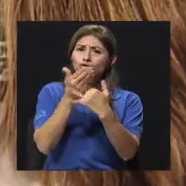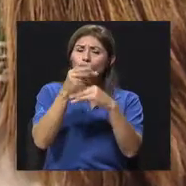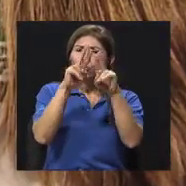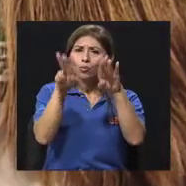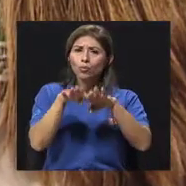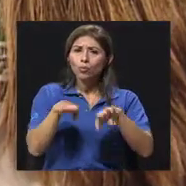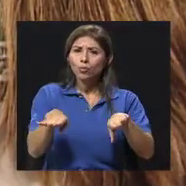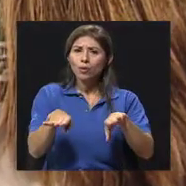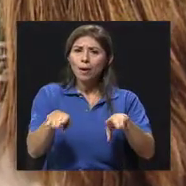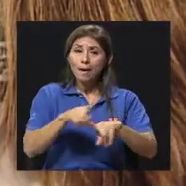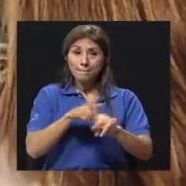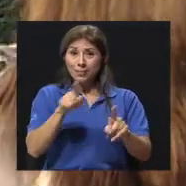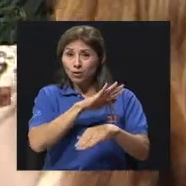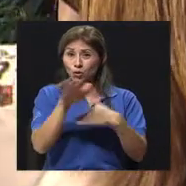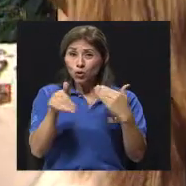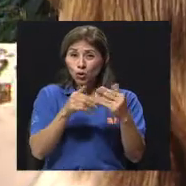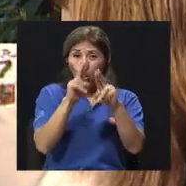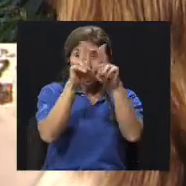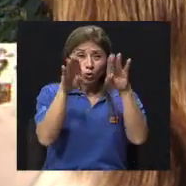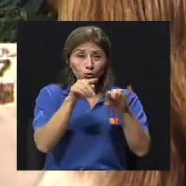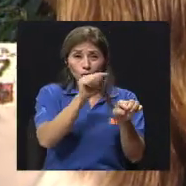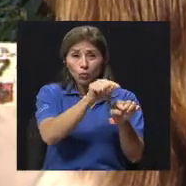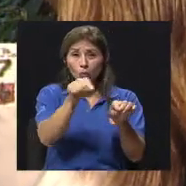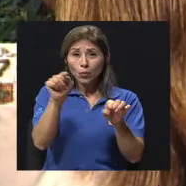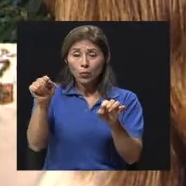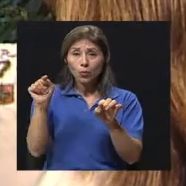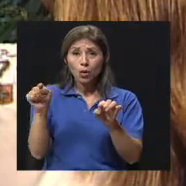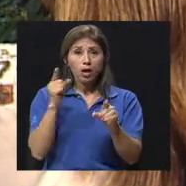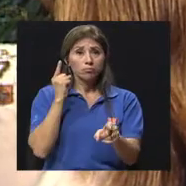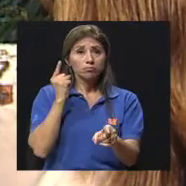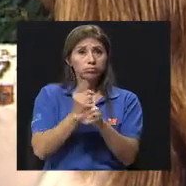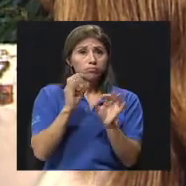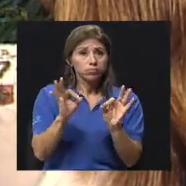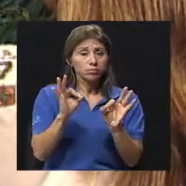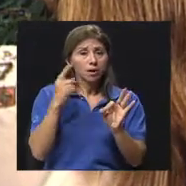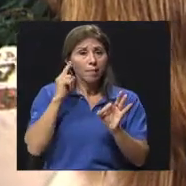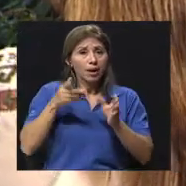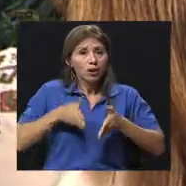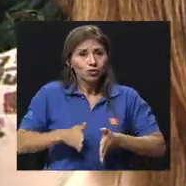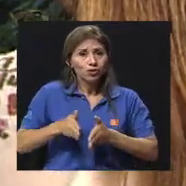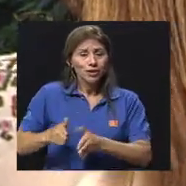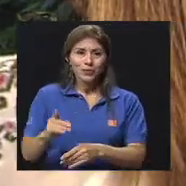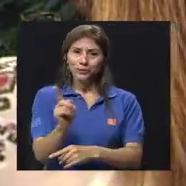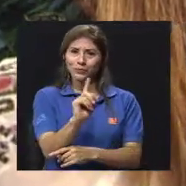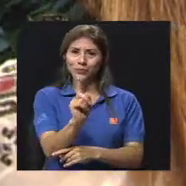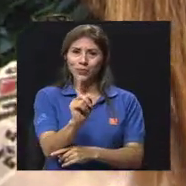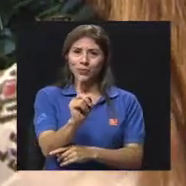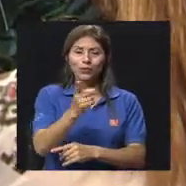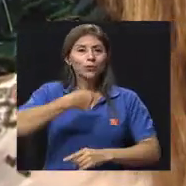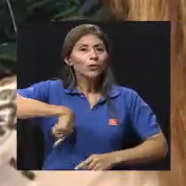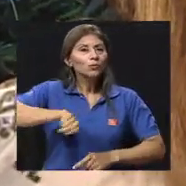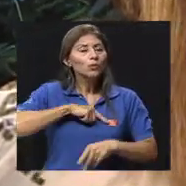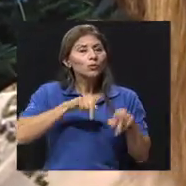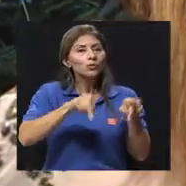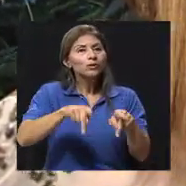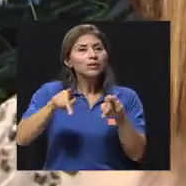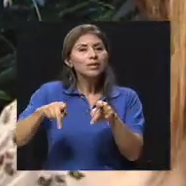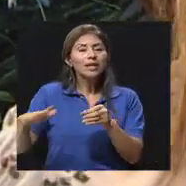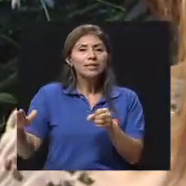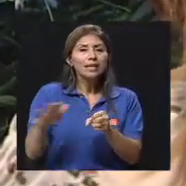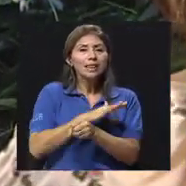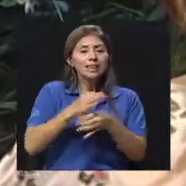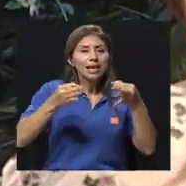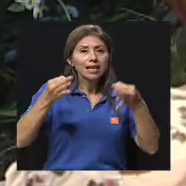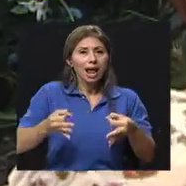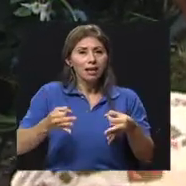red, pero no todos los sitios son aptos para nuestro hijo específicamente o nuestra hija específicamente. Todos somos seres integrales. Cada uno